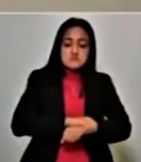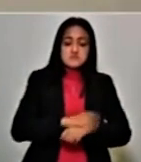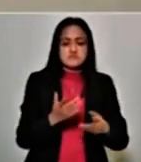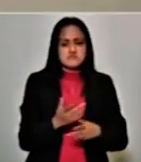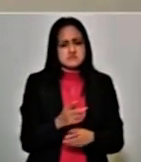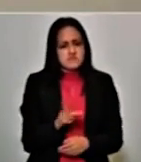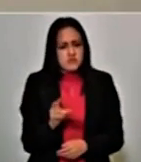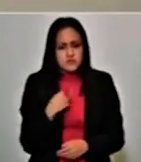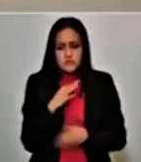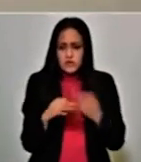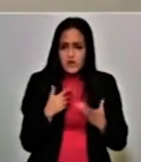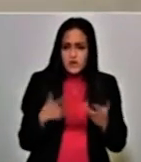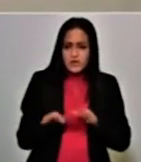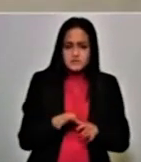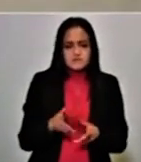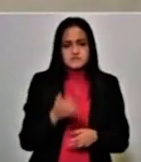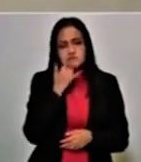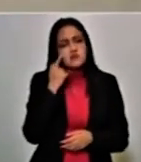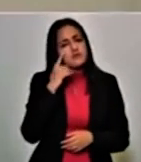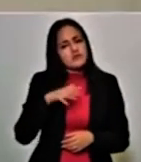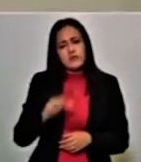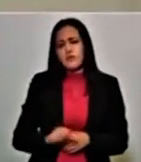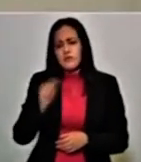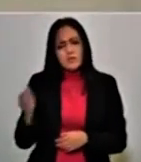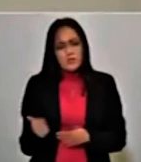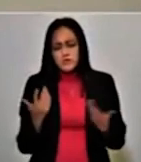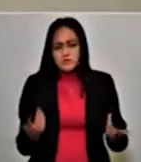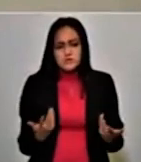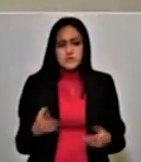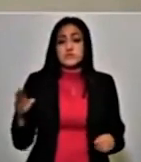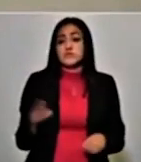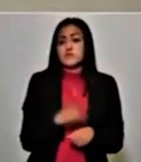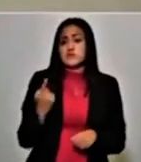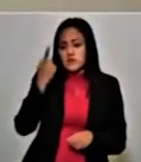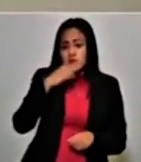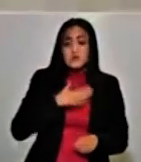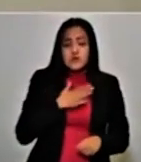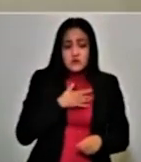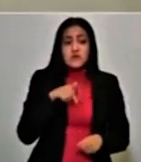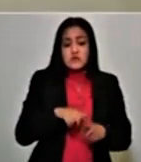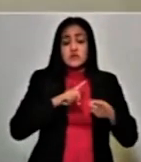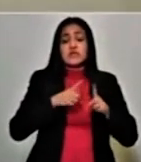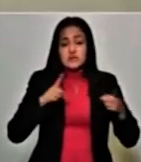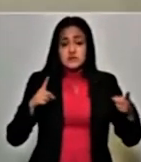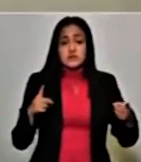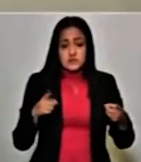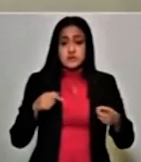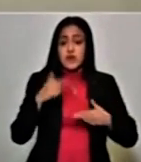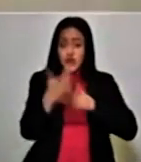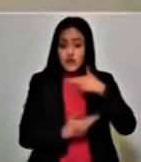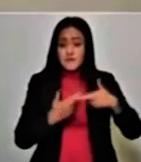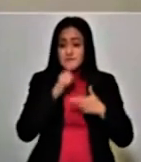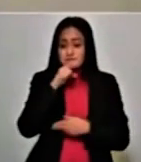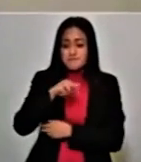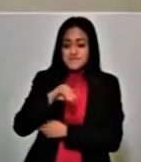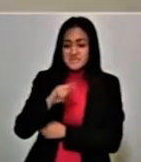no. Estamos buscando otras opciones, sí, porque para mí el desarrollo regional de la